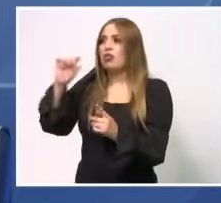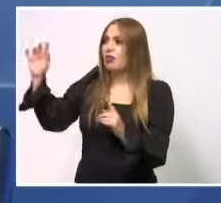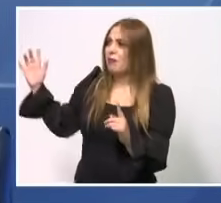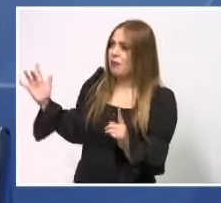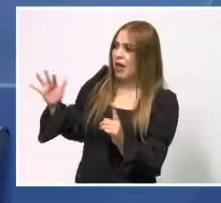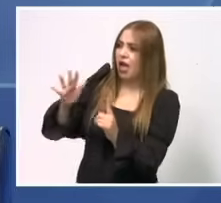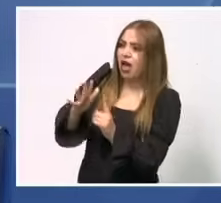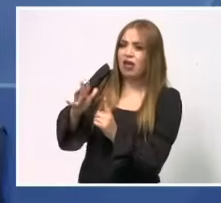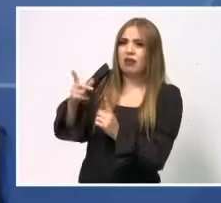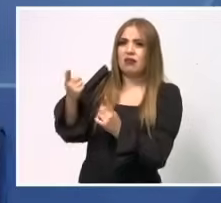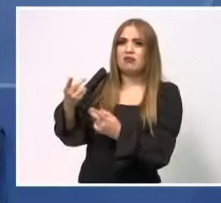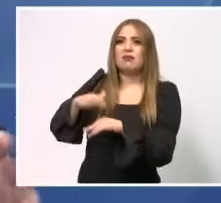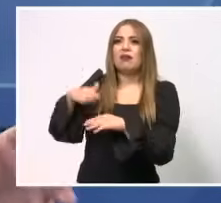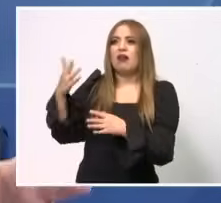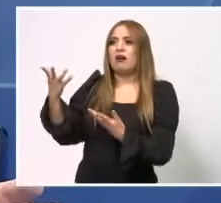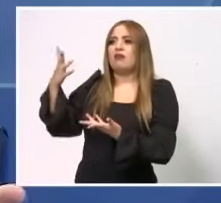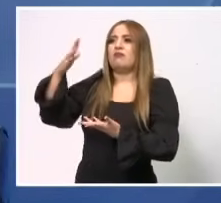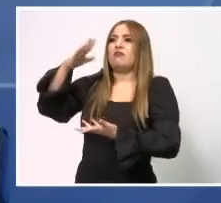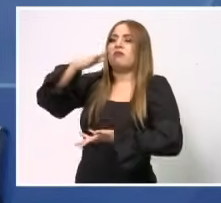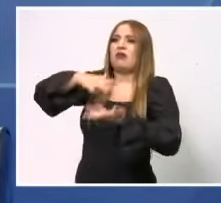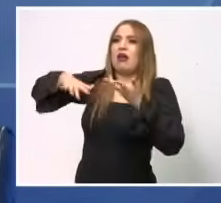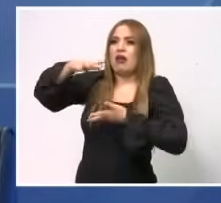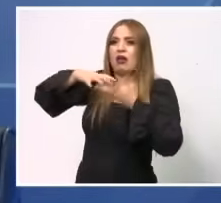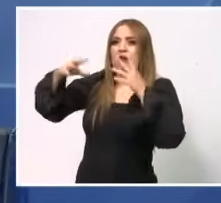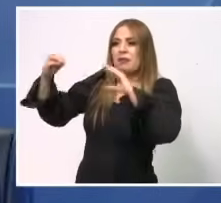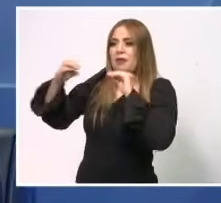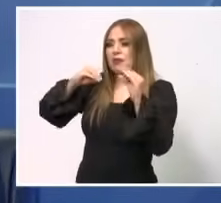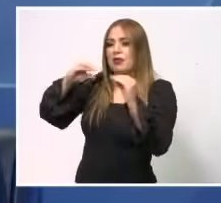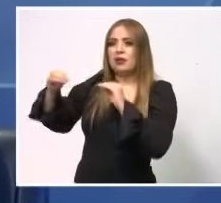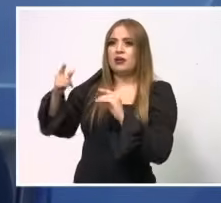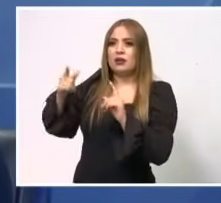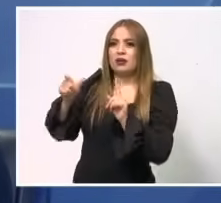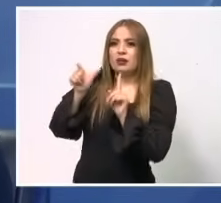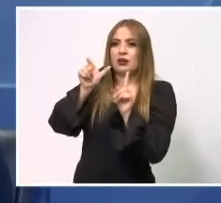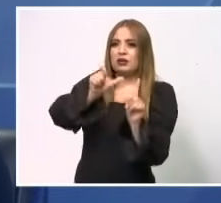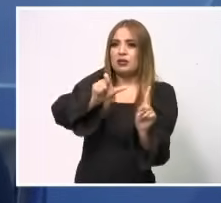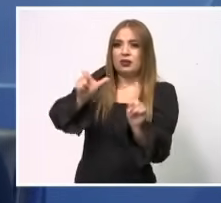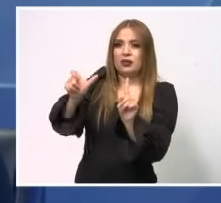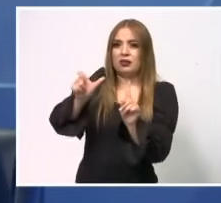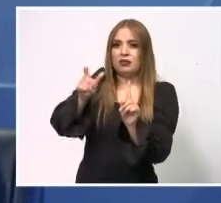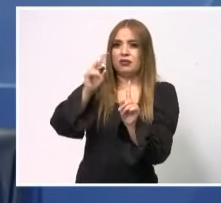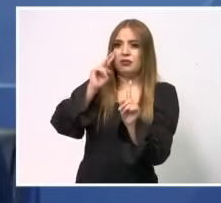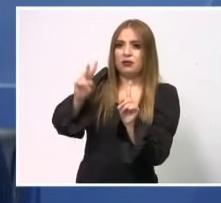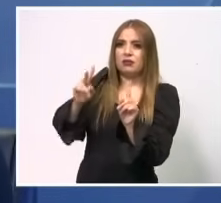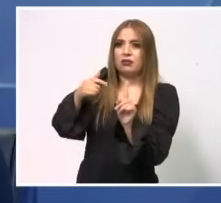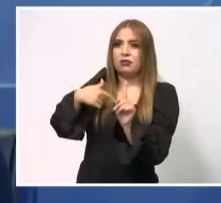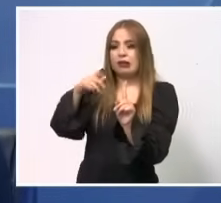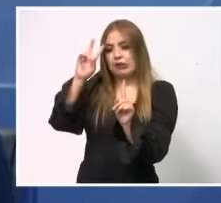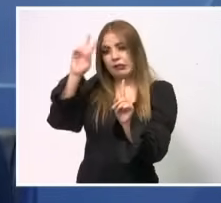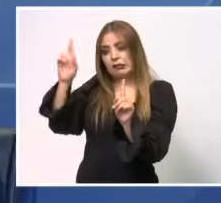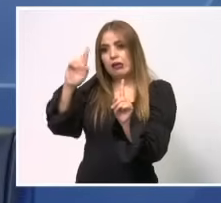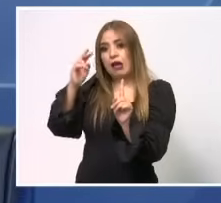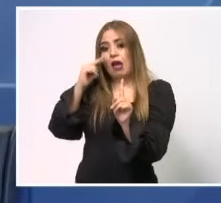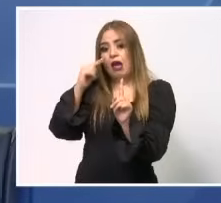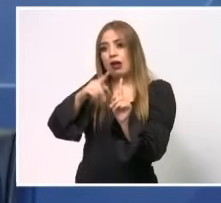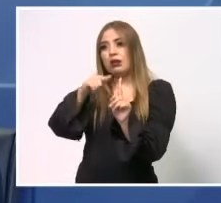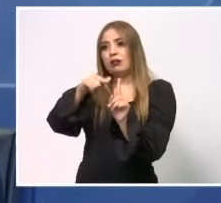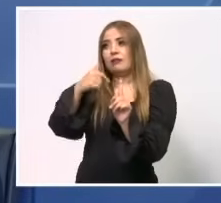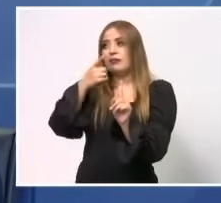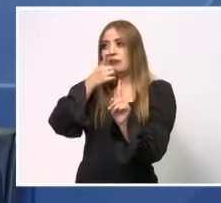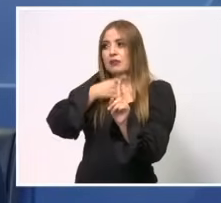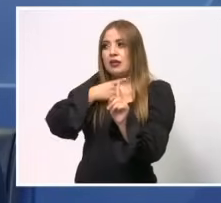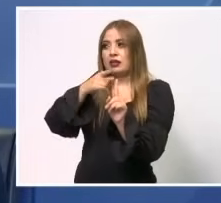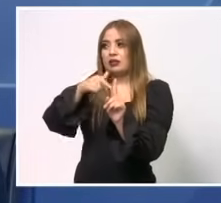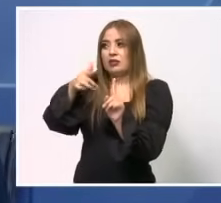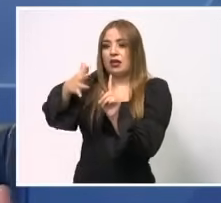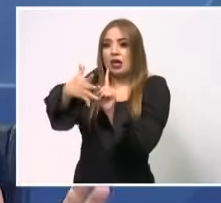como que alegar a discutir este como que la de seguridad en ese momento se da cuenta que que me reconoce pues Y entonces me